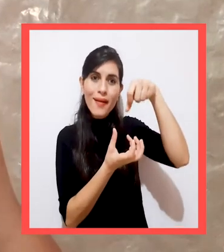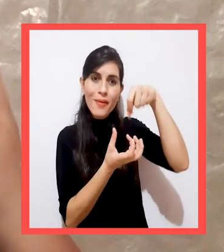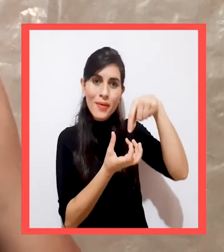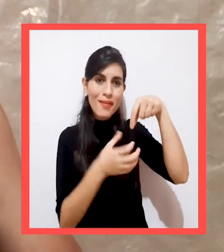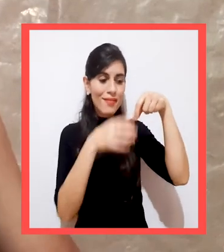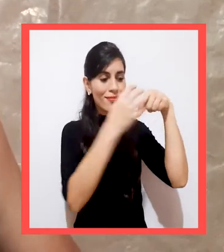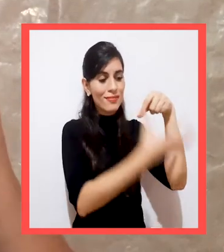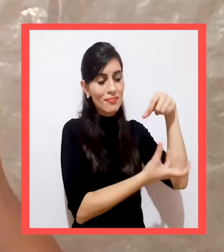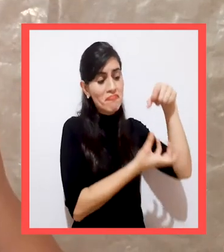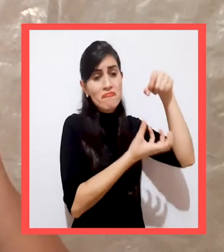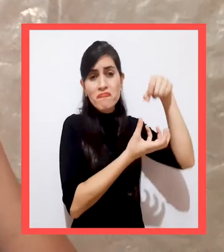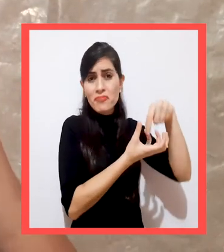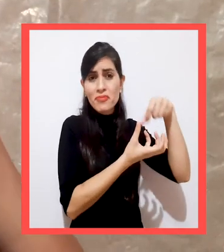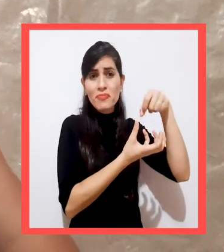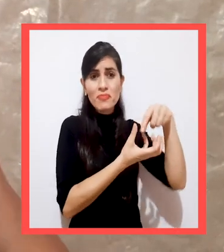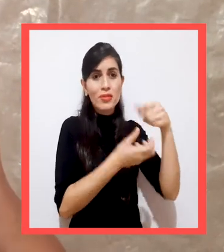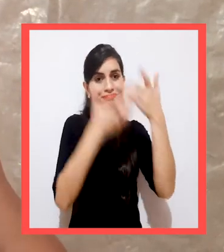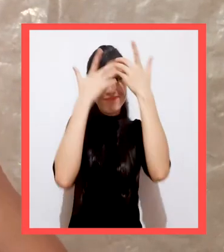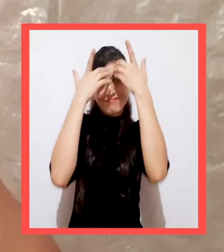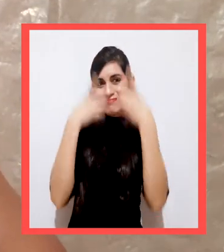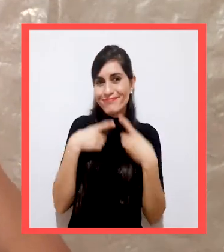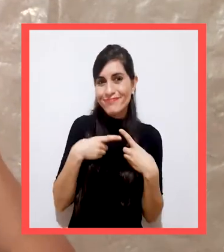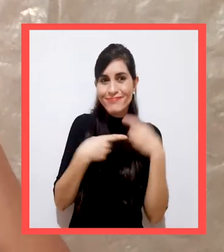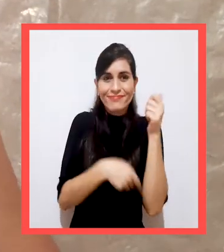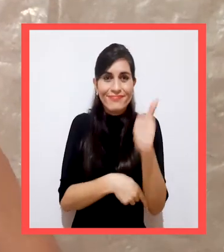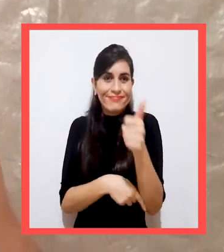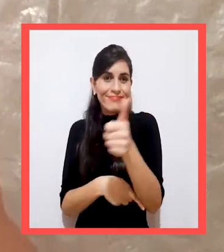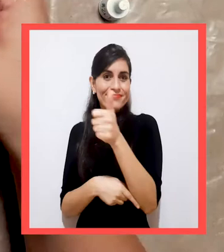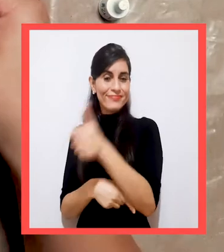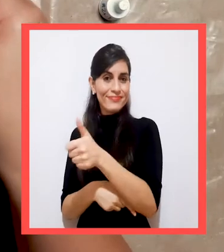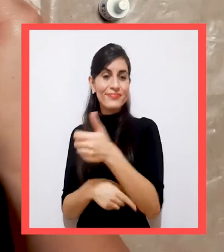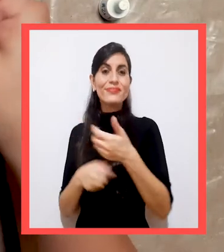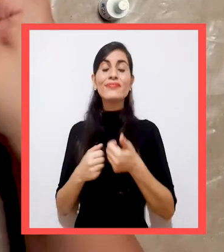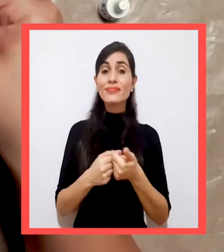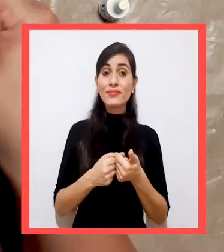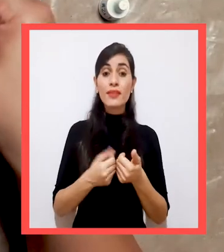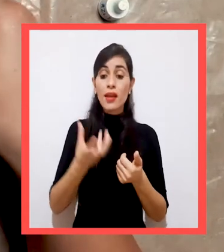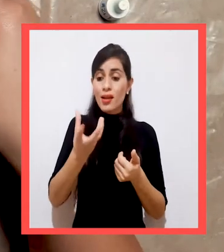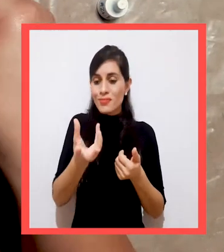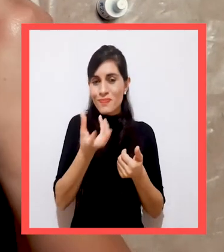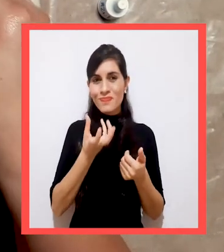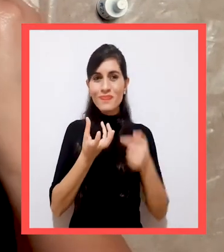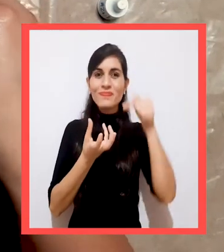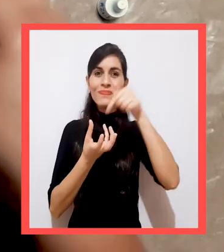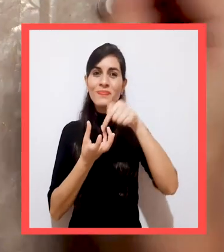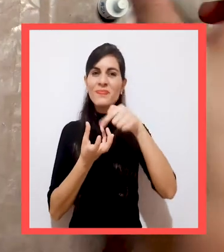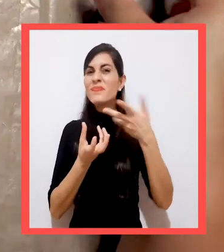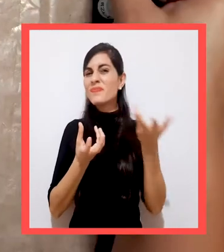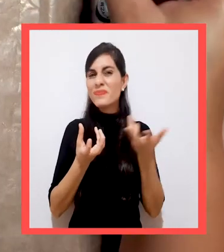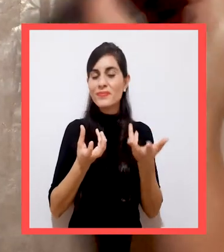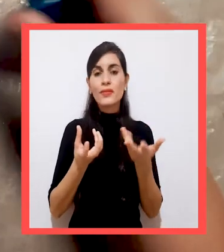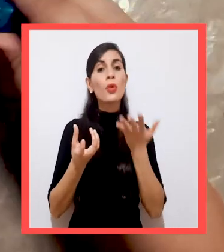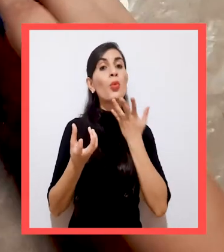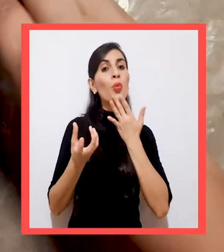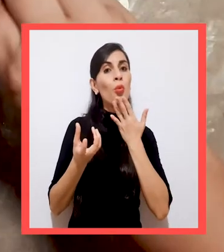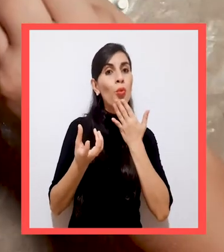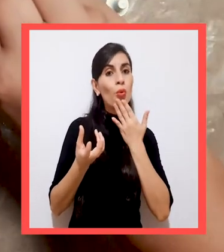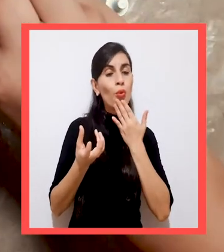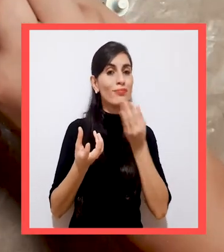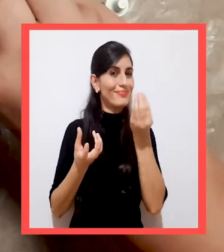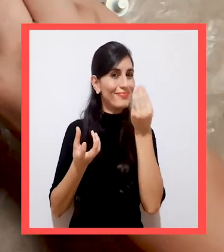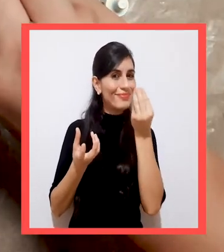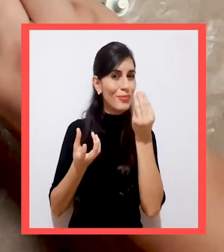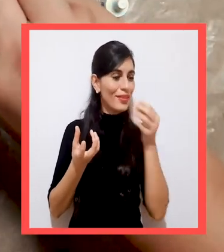vayamos a utilizar para el trabajo que queramos realizar. A esta pequeña porción de masa le agregaré colorante